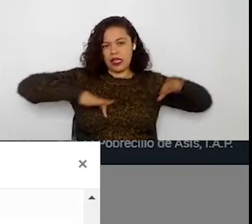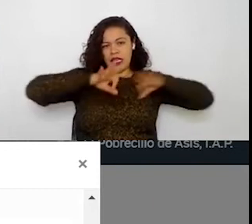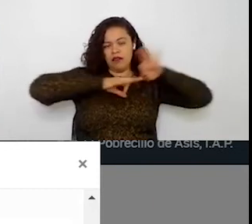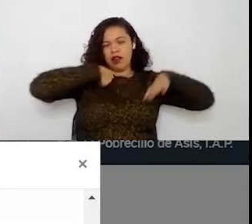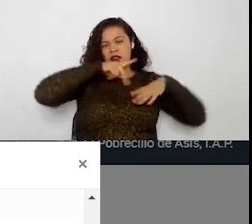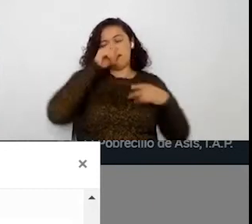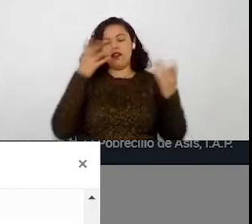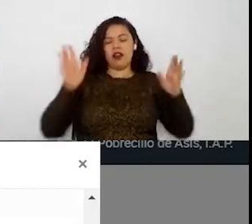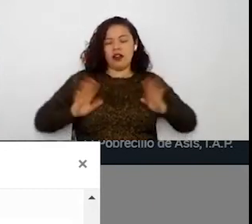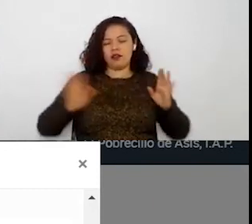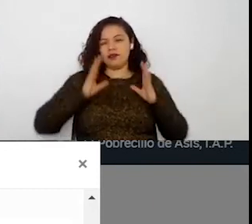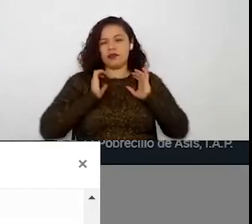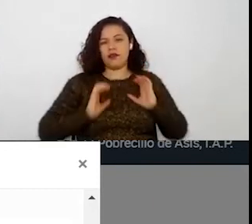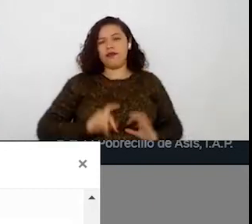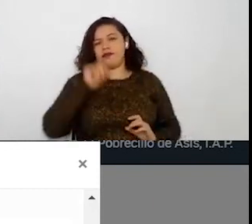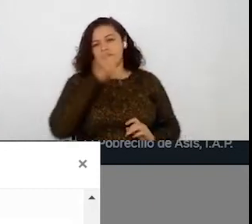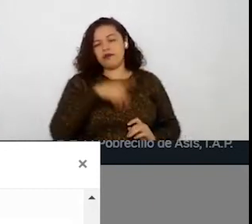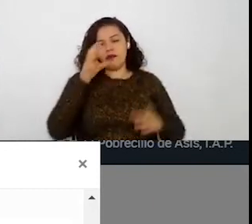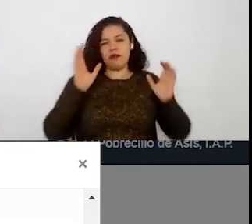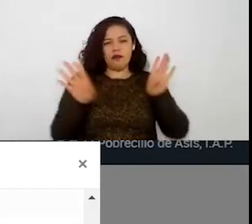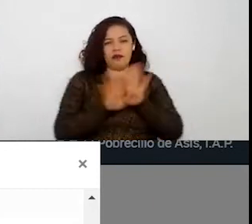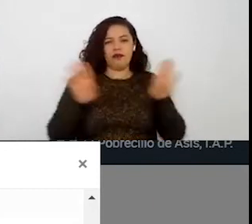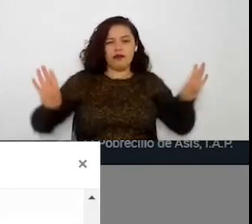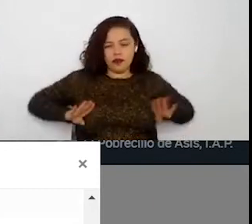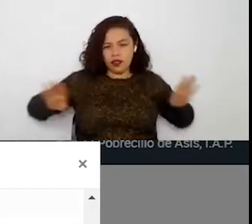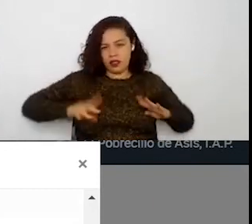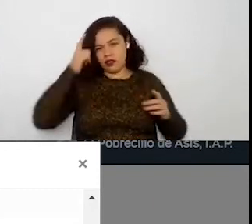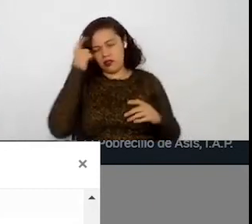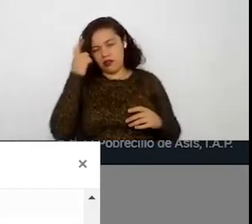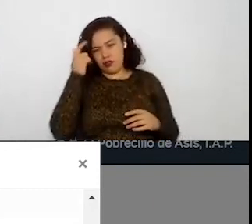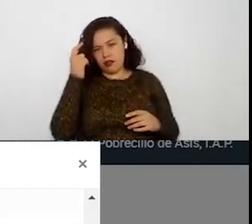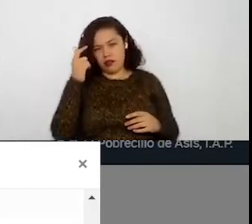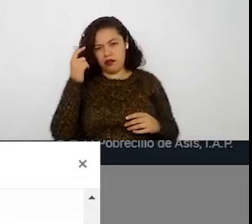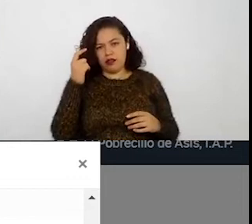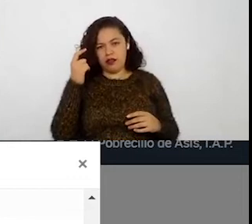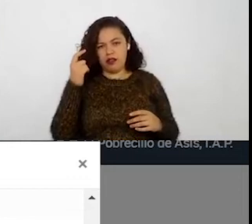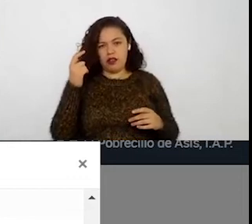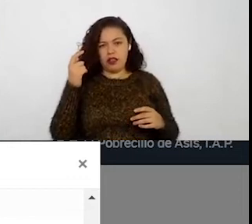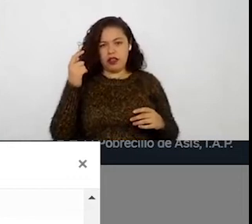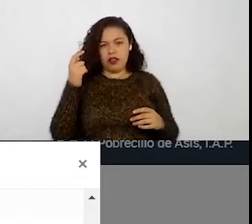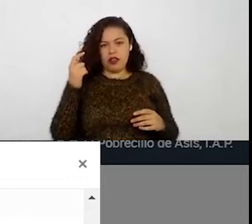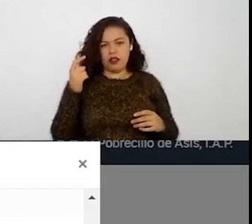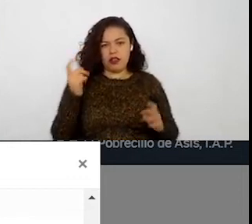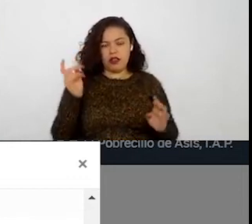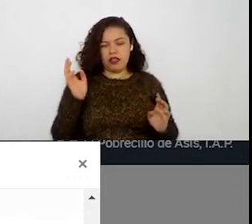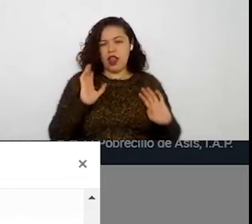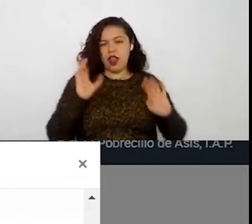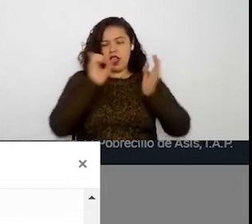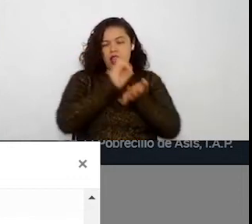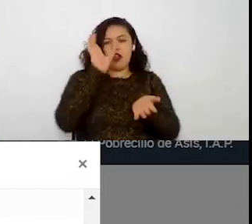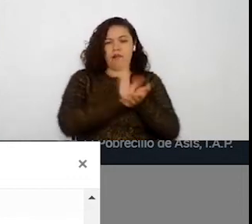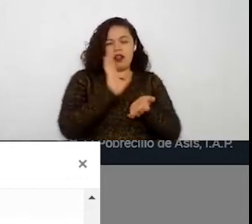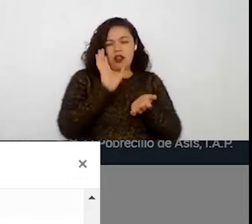física nos señala la condición mental vamos a señalar que es incondicional sin sin alguna discapacidad